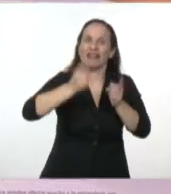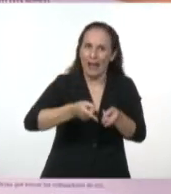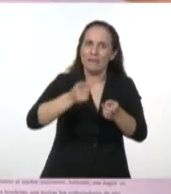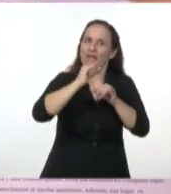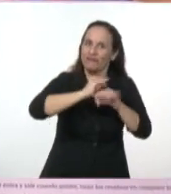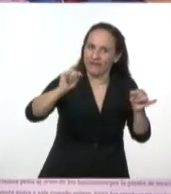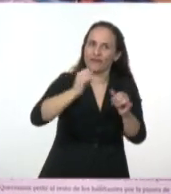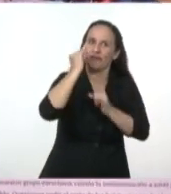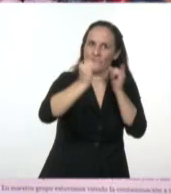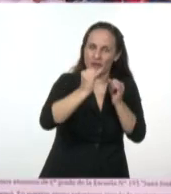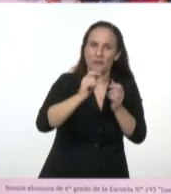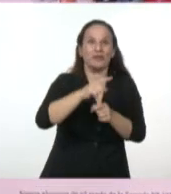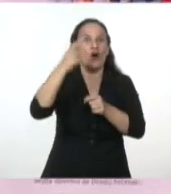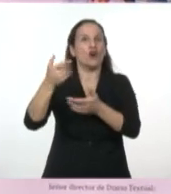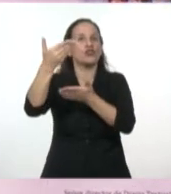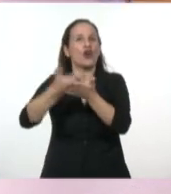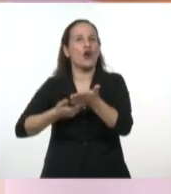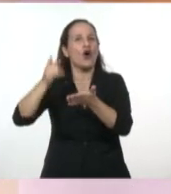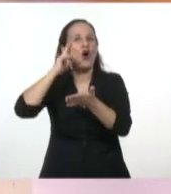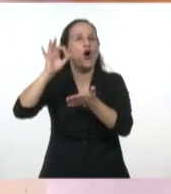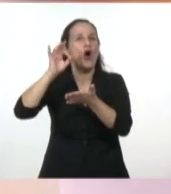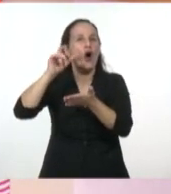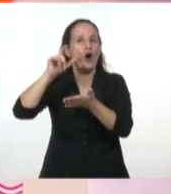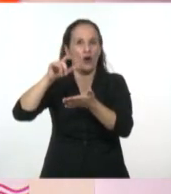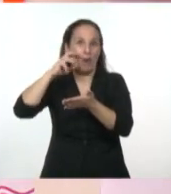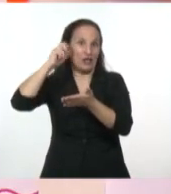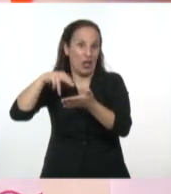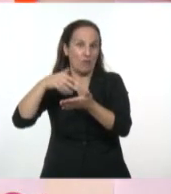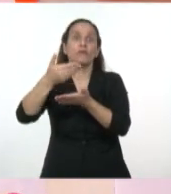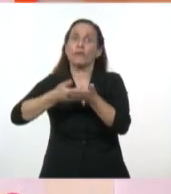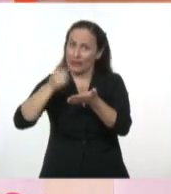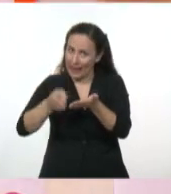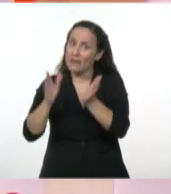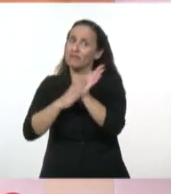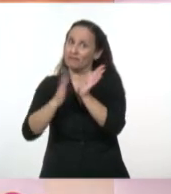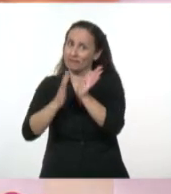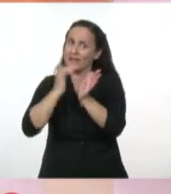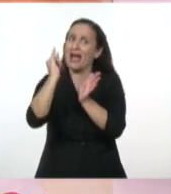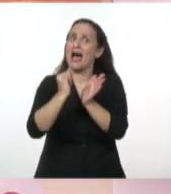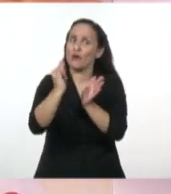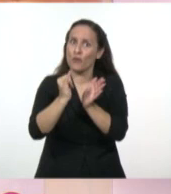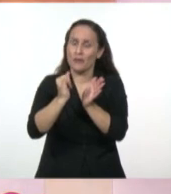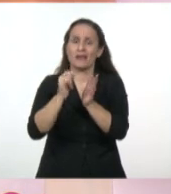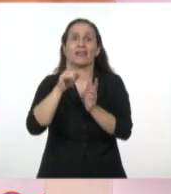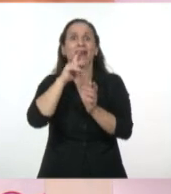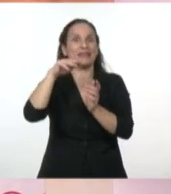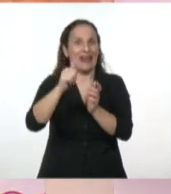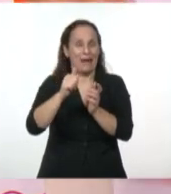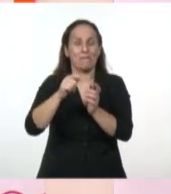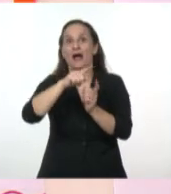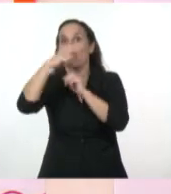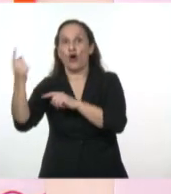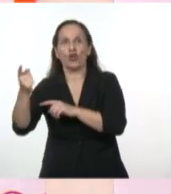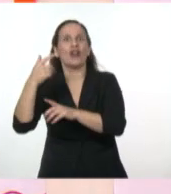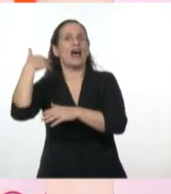los artículos de opinión, que presentan la trama también argumentativa, lo que estamos trabajando hoy, y la trama expositiva